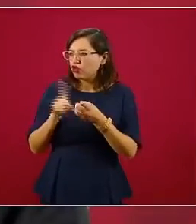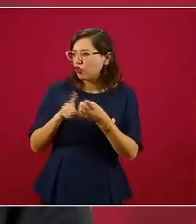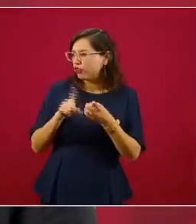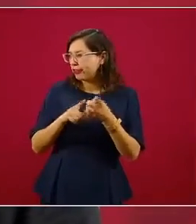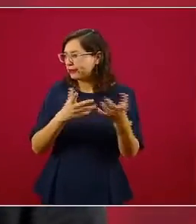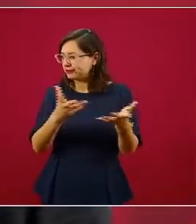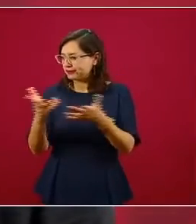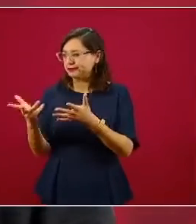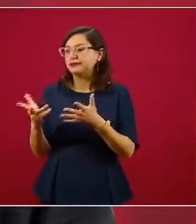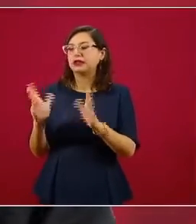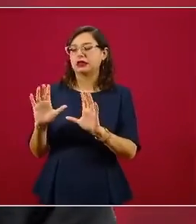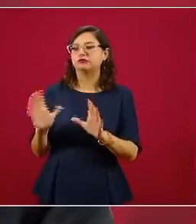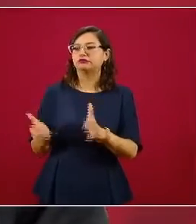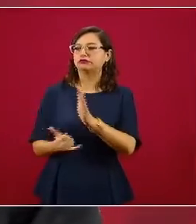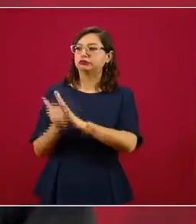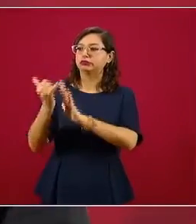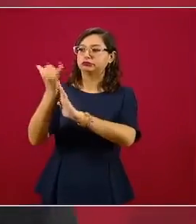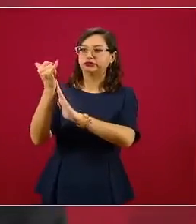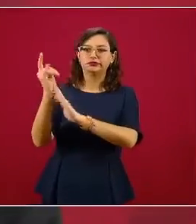sino